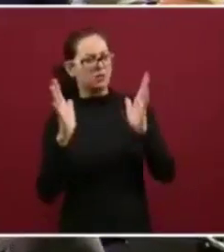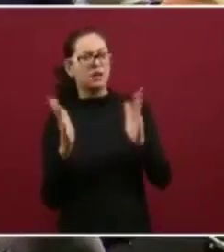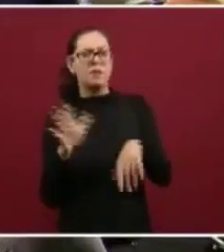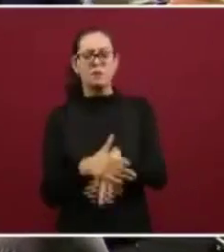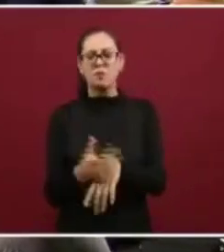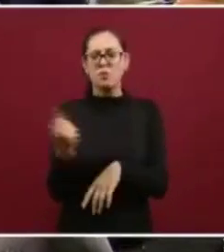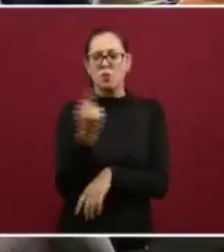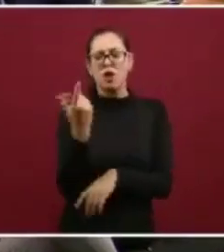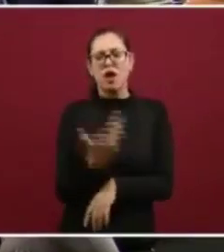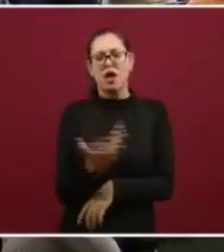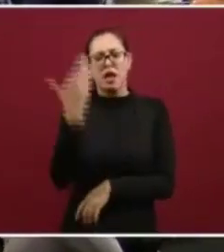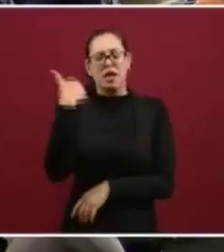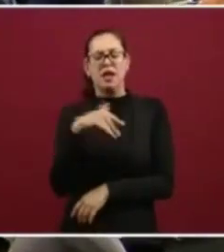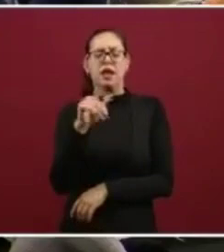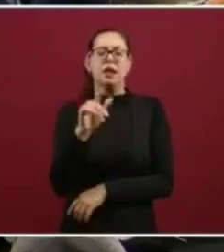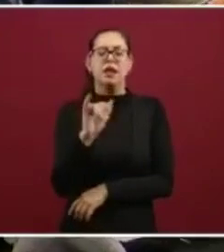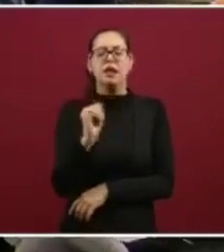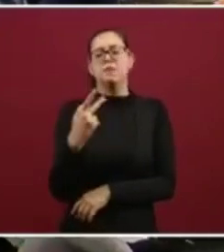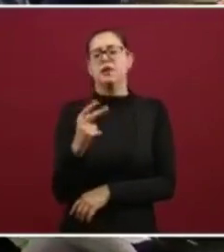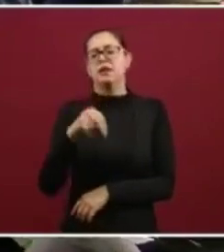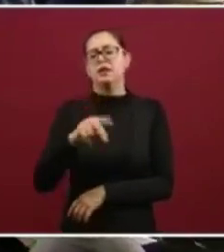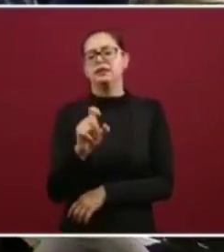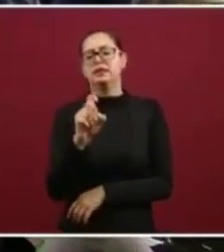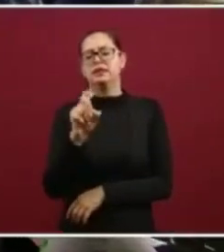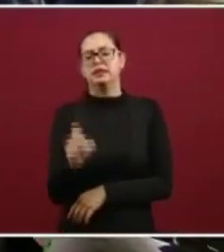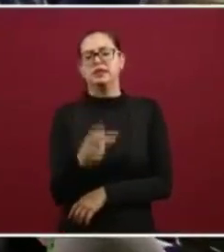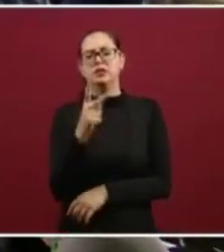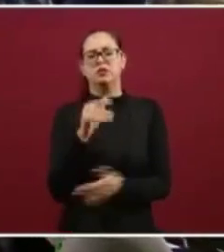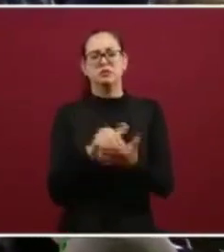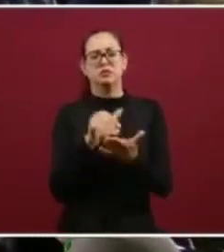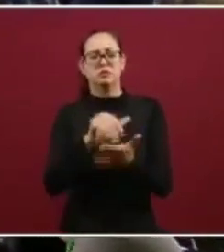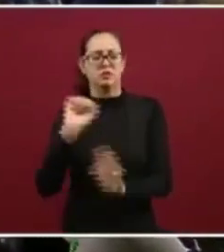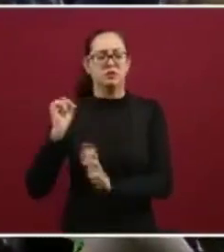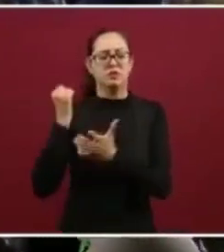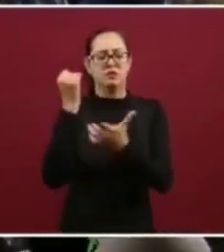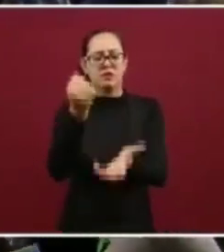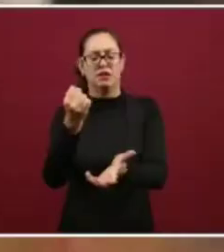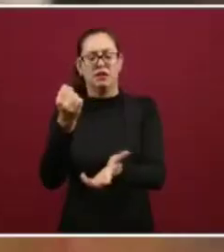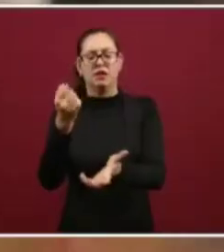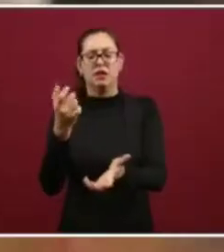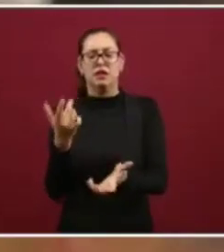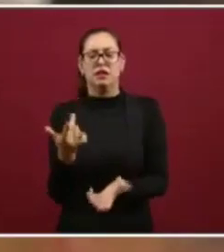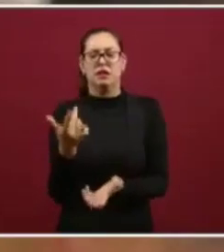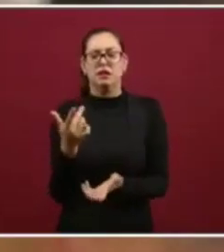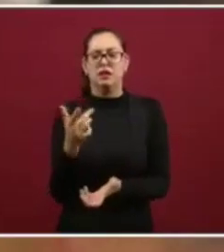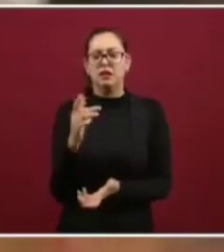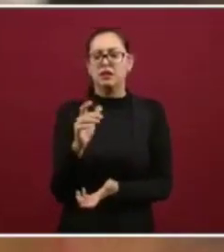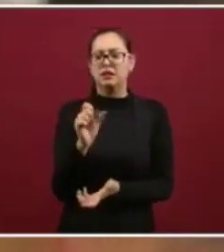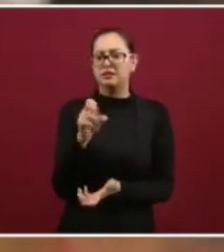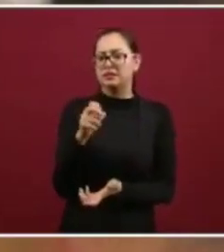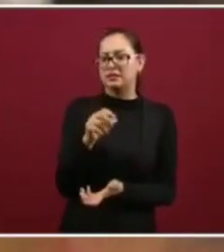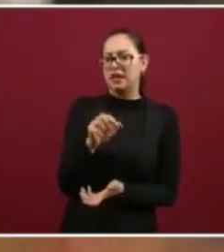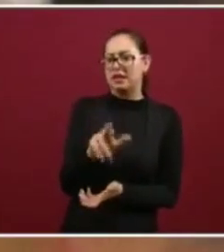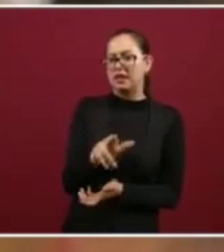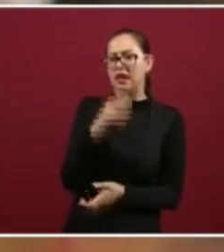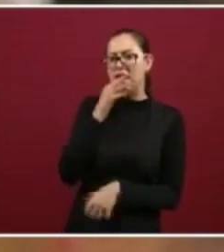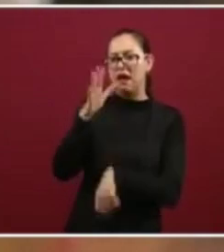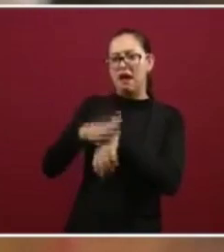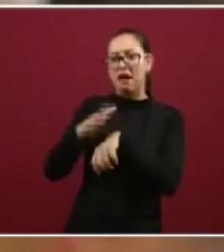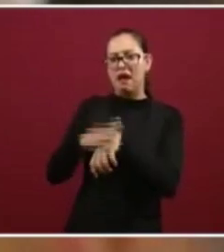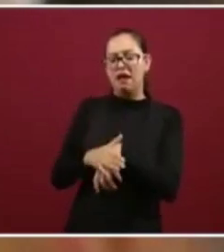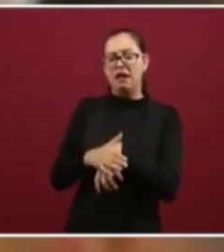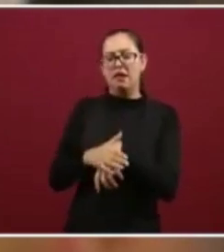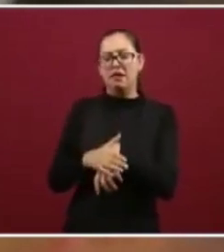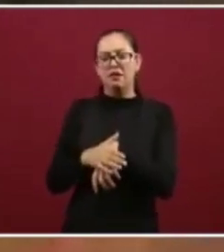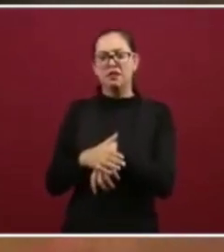IP invierta 32 mil millones de dólares, la CENER anunció la cancelación de las rondas